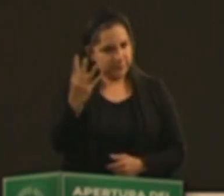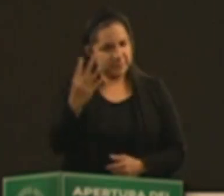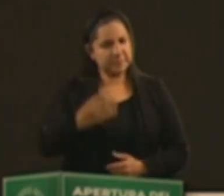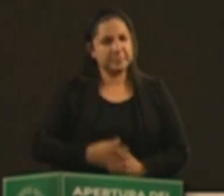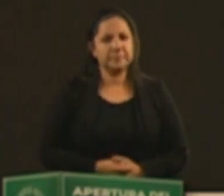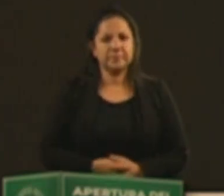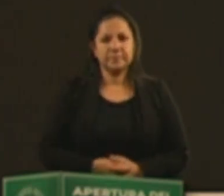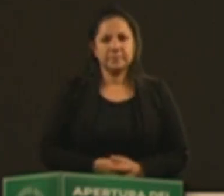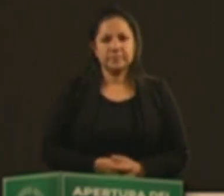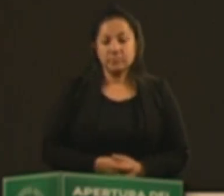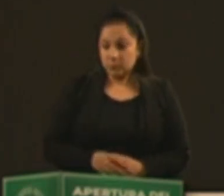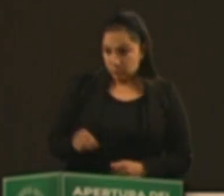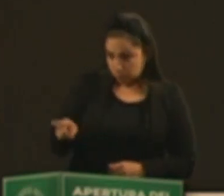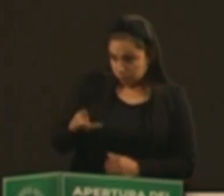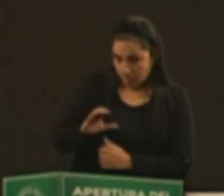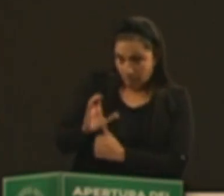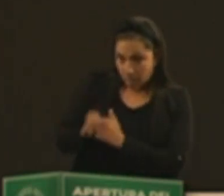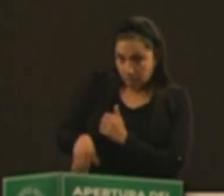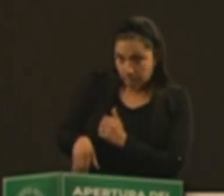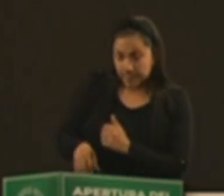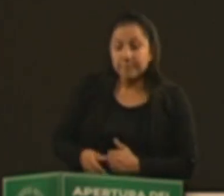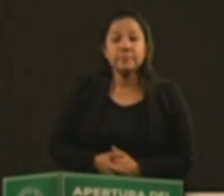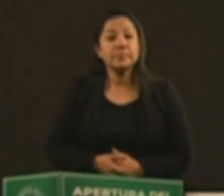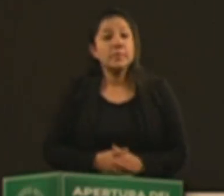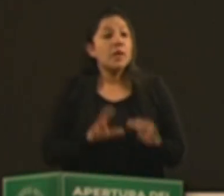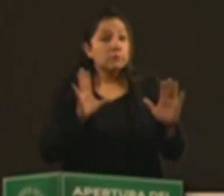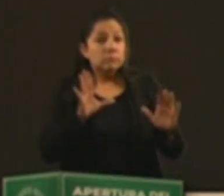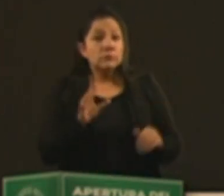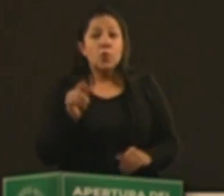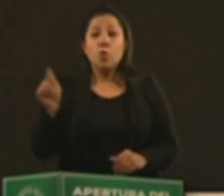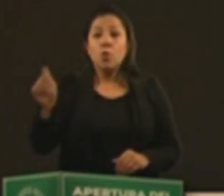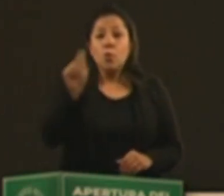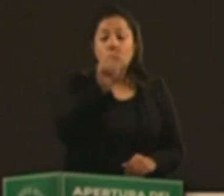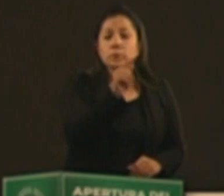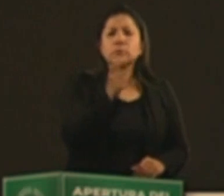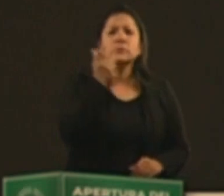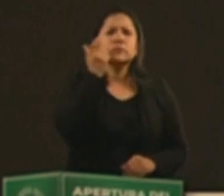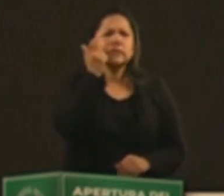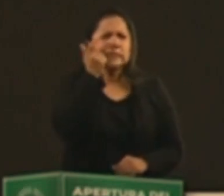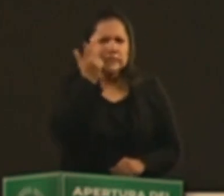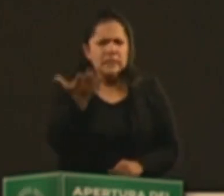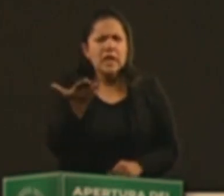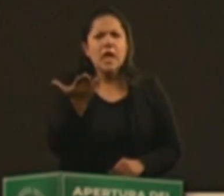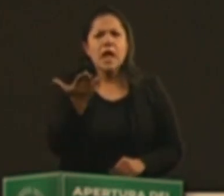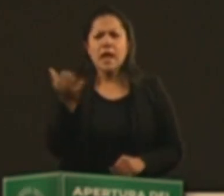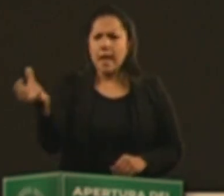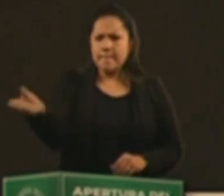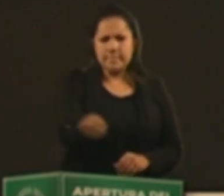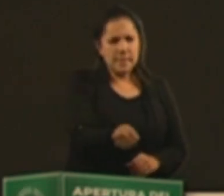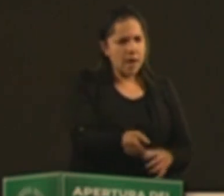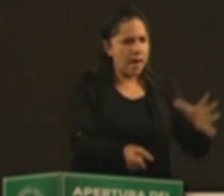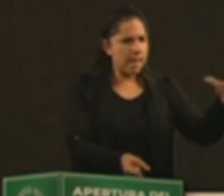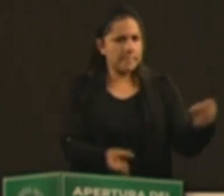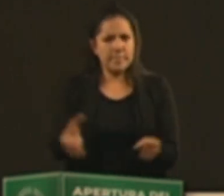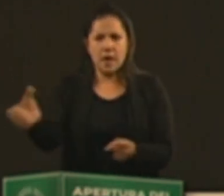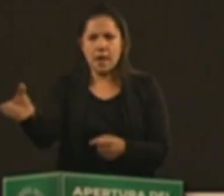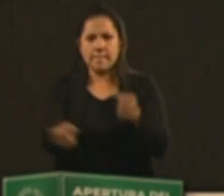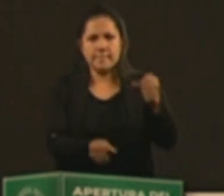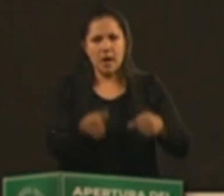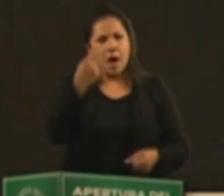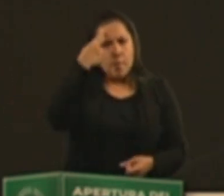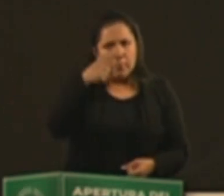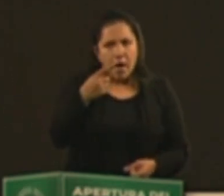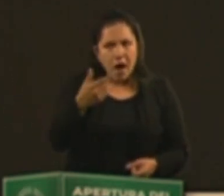Ya concluyó, oradora. Y que ante los intentos de imponer corcholatas que representan pasado, en